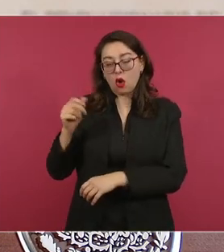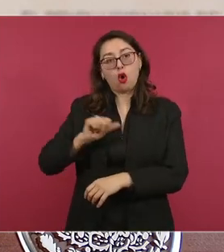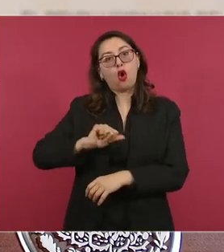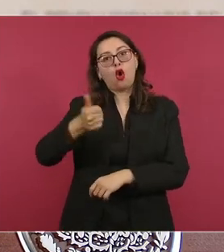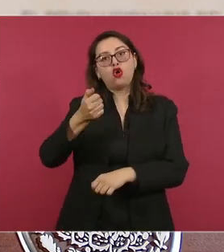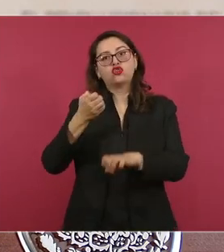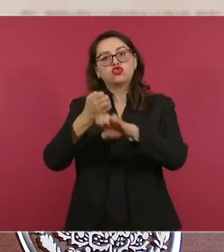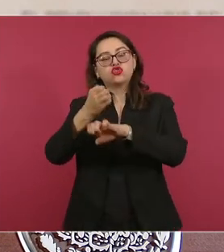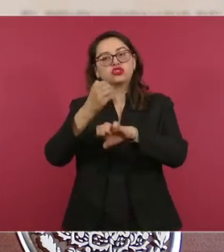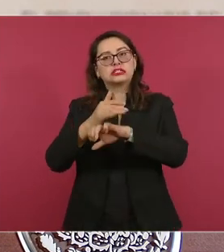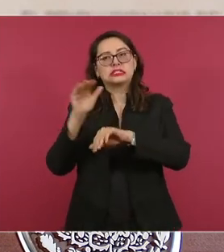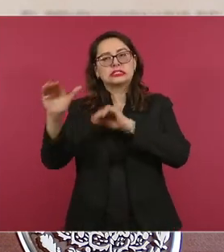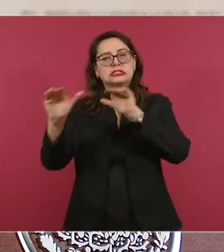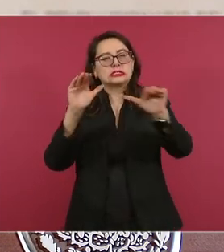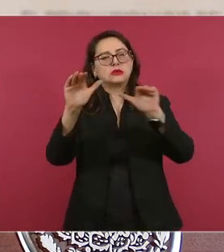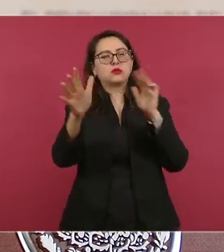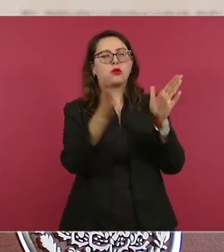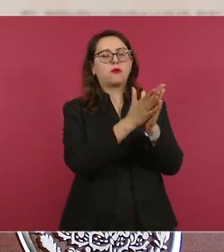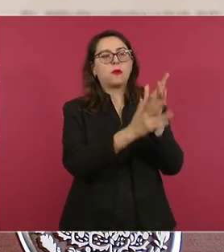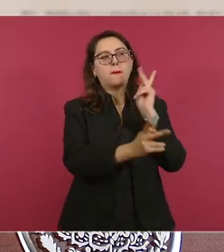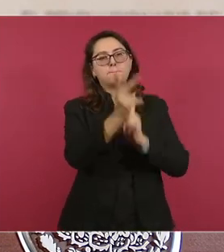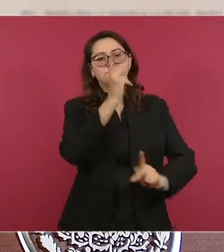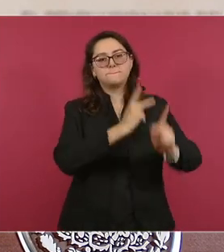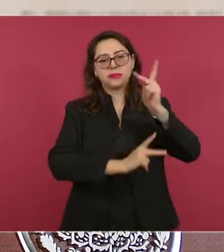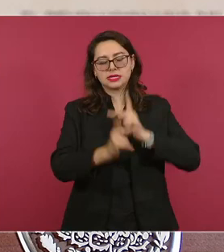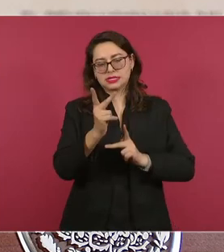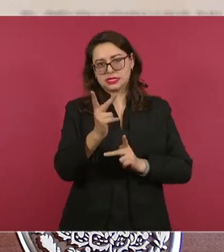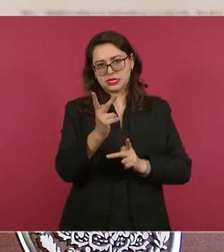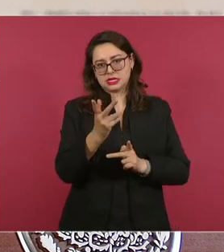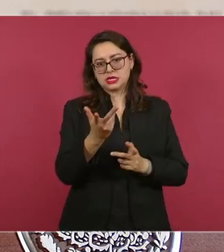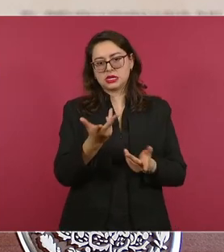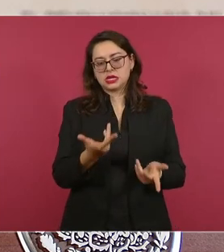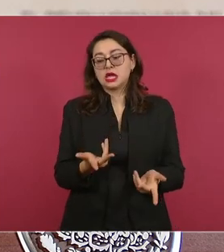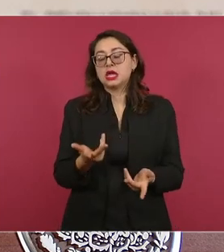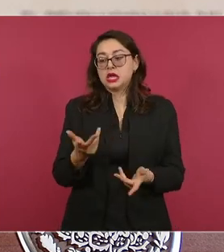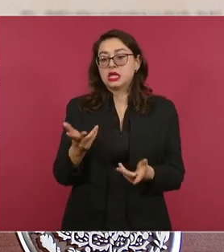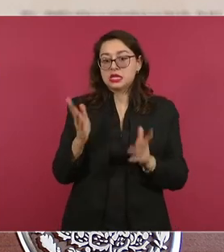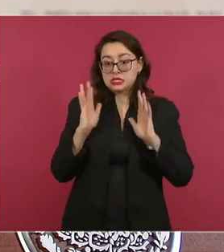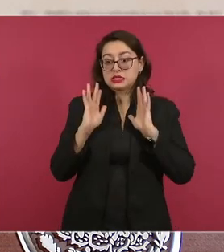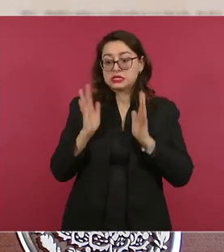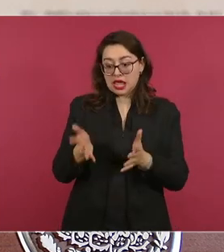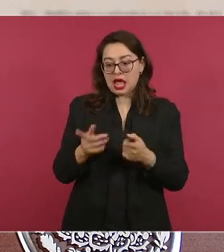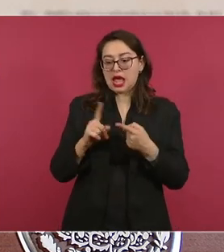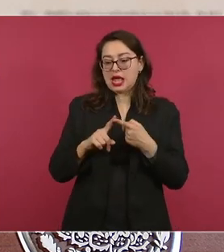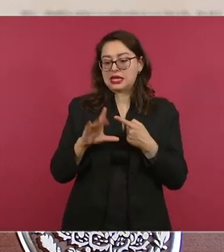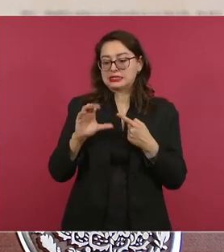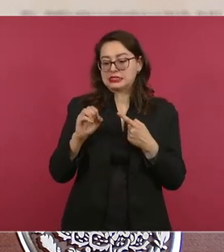pero me decían que ya lo están viendo. Llegan 50 de Cemex.